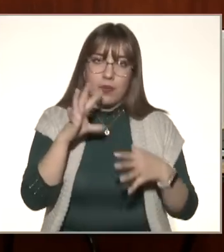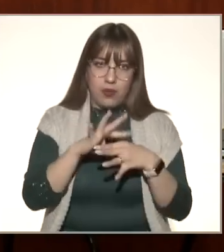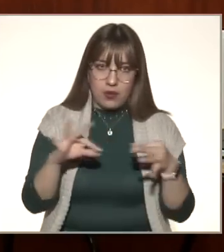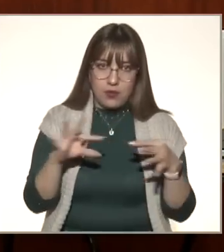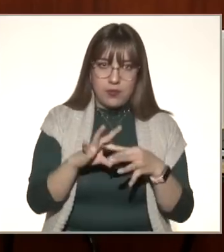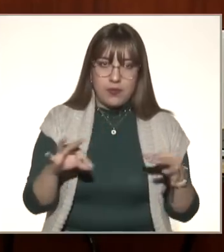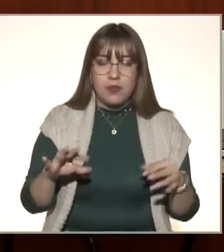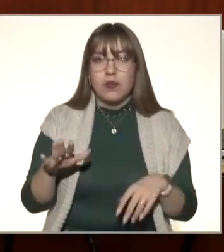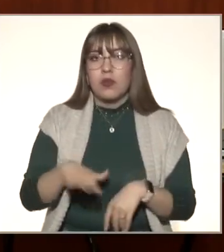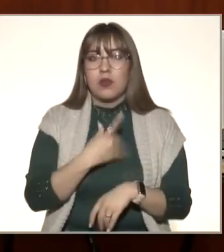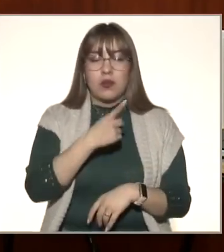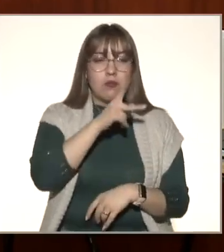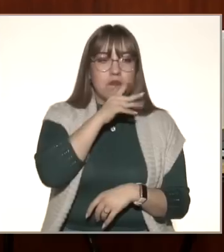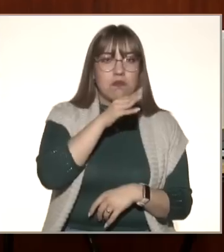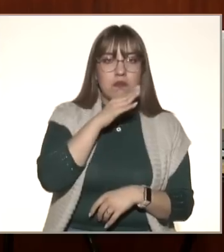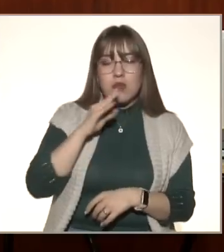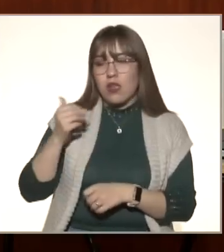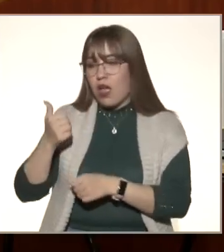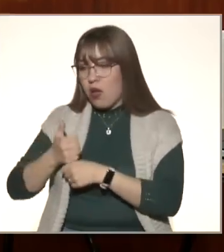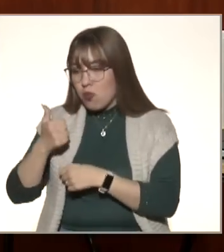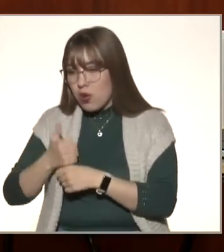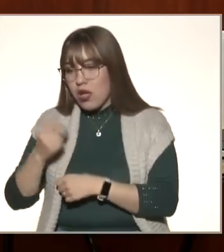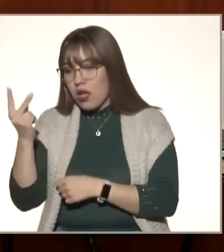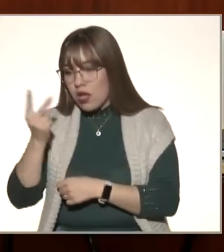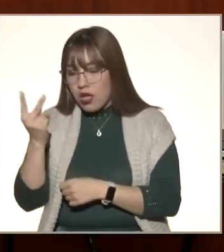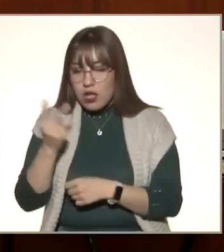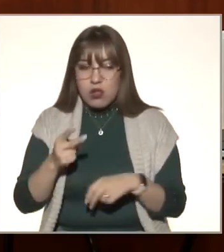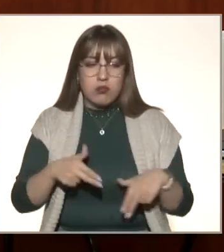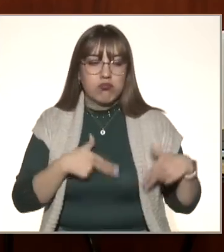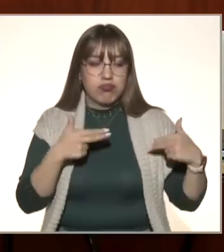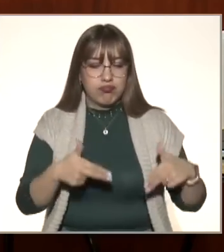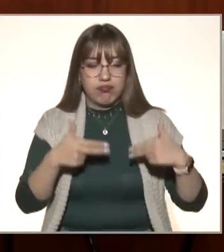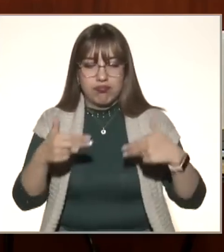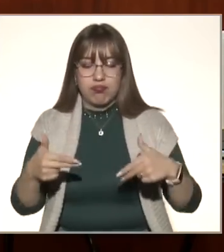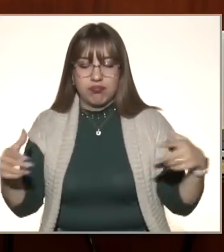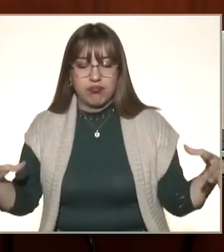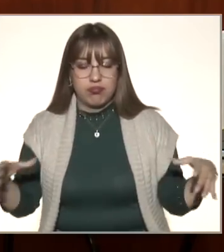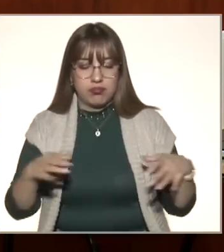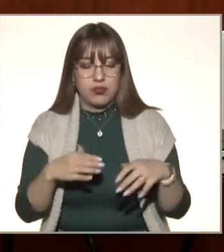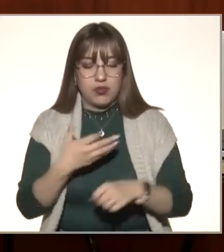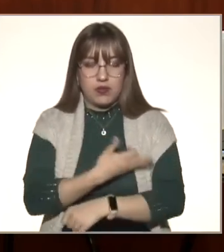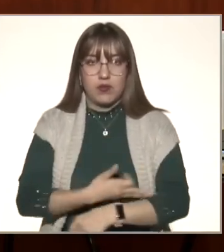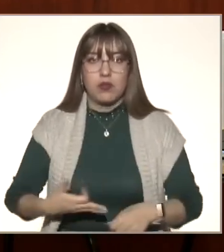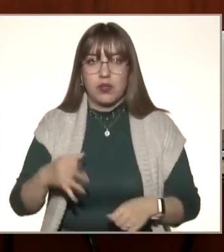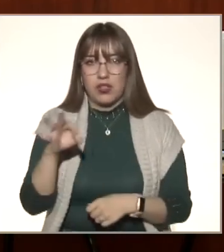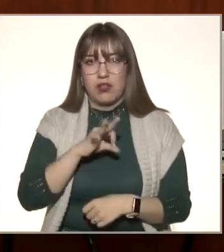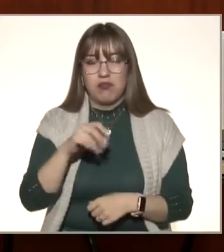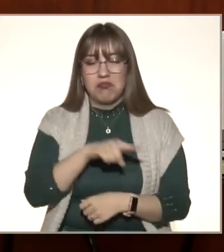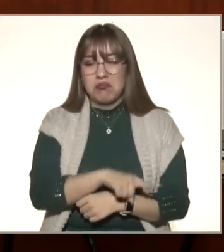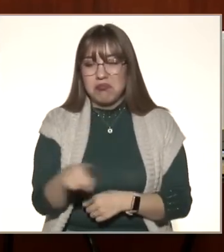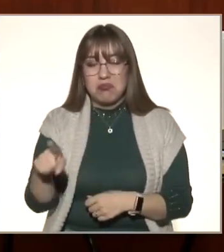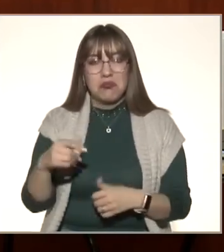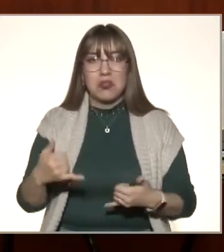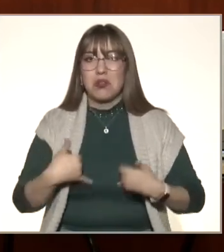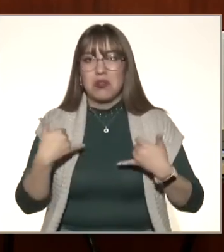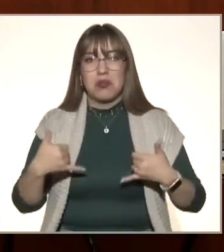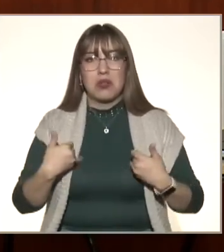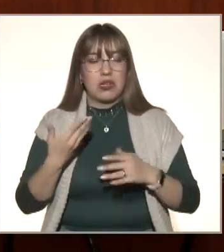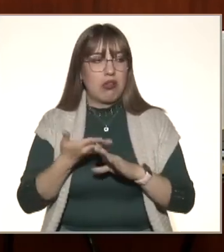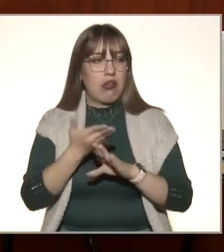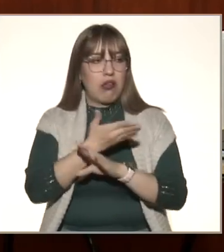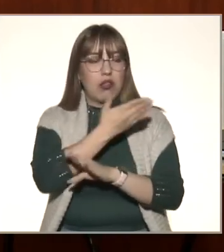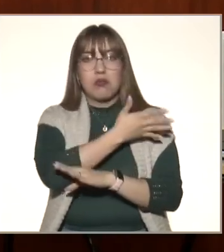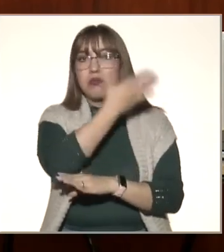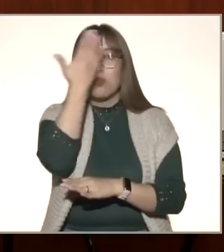están los padres, todos tenemos como 3 generaciones, ¿no? Y luego ya otros tienen. Entonces, la generación más joven no sabe del conflicto que uno puede tener con